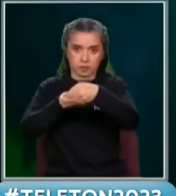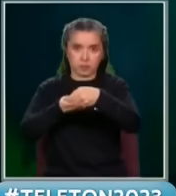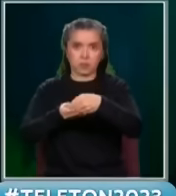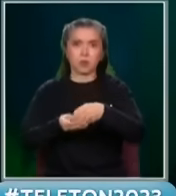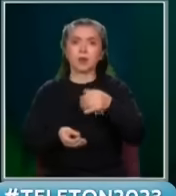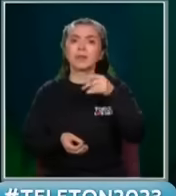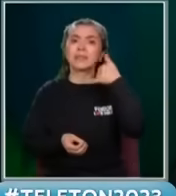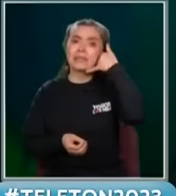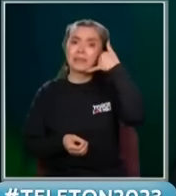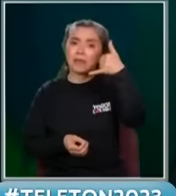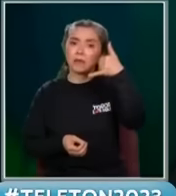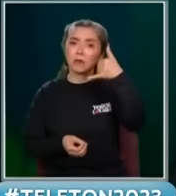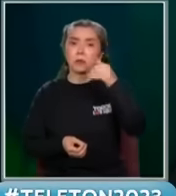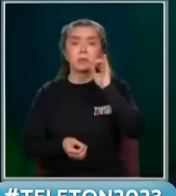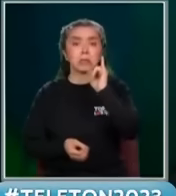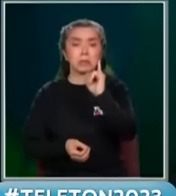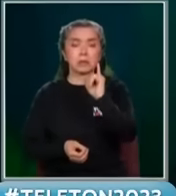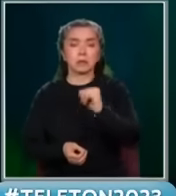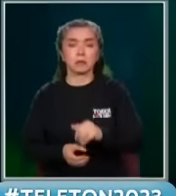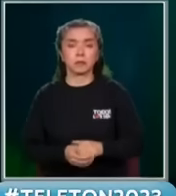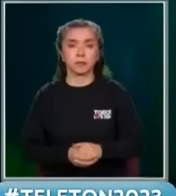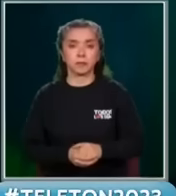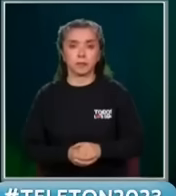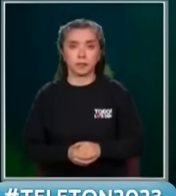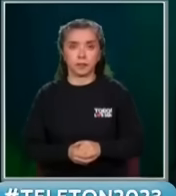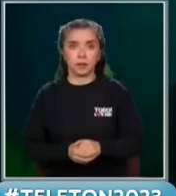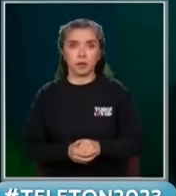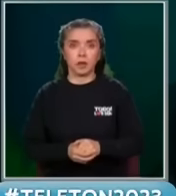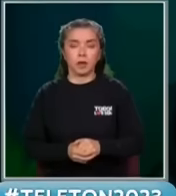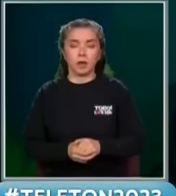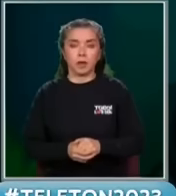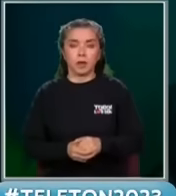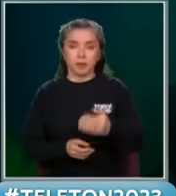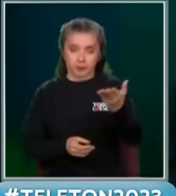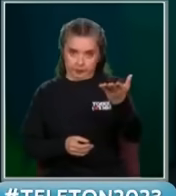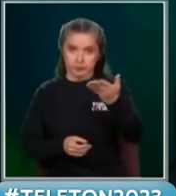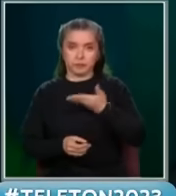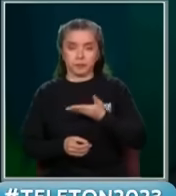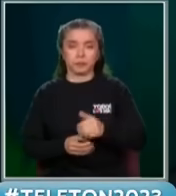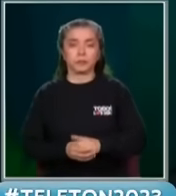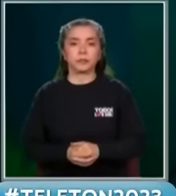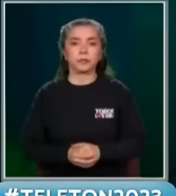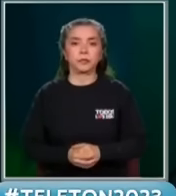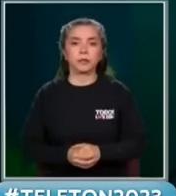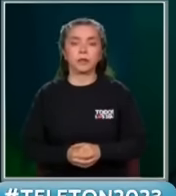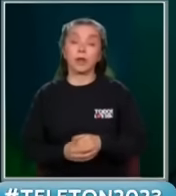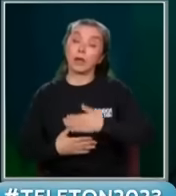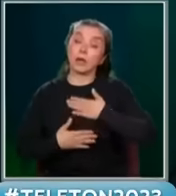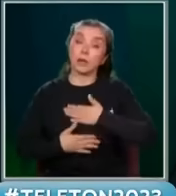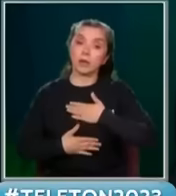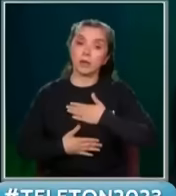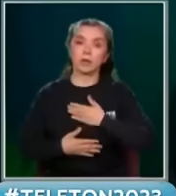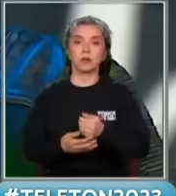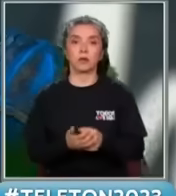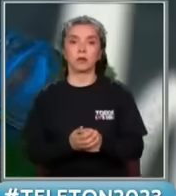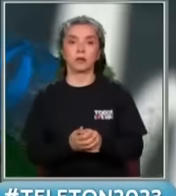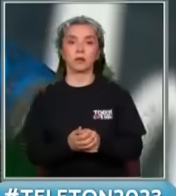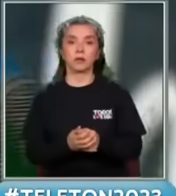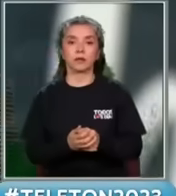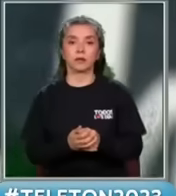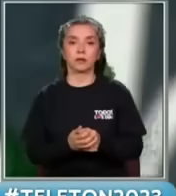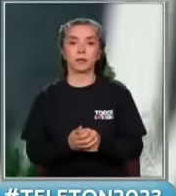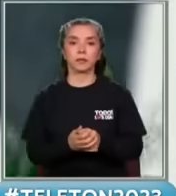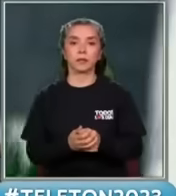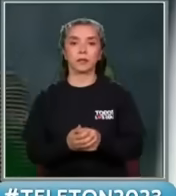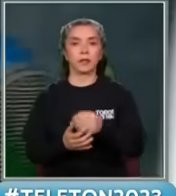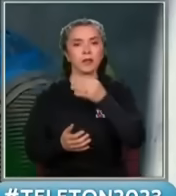celular ahí? Sí. Bien, puedes traerlo un momento. Quiero que hacer algo que, como